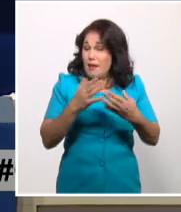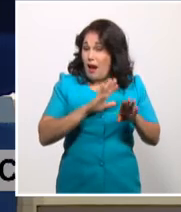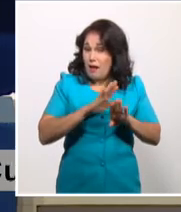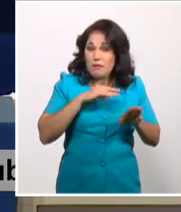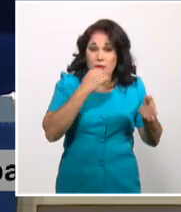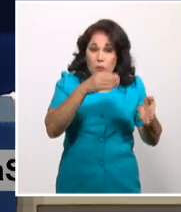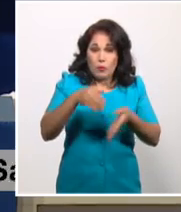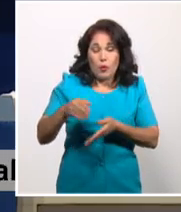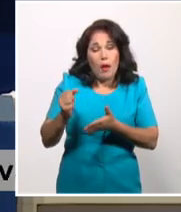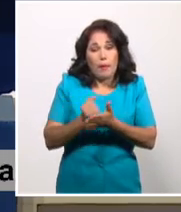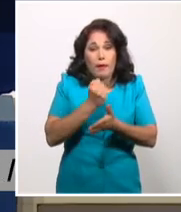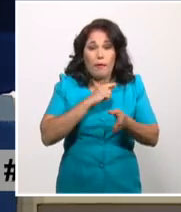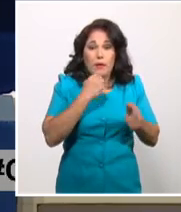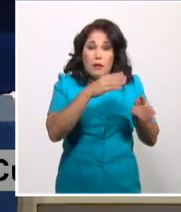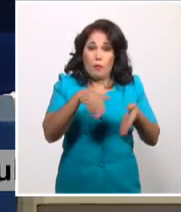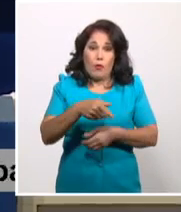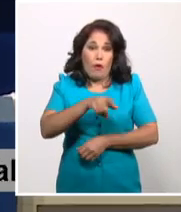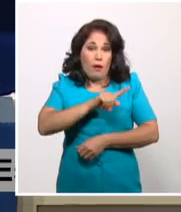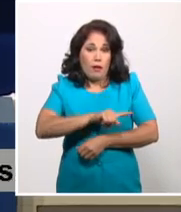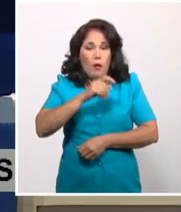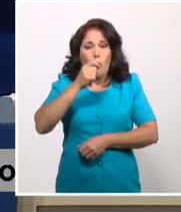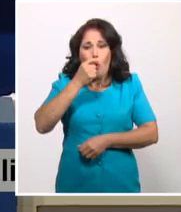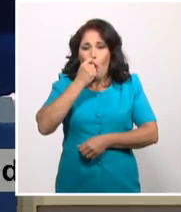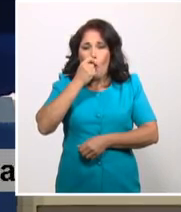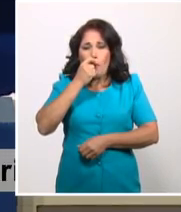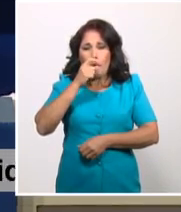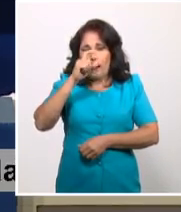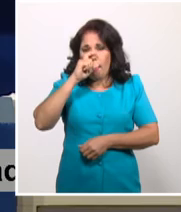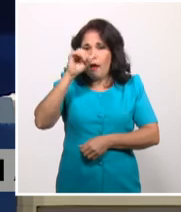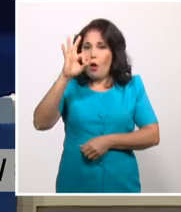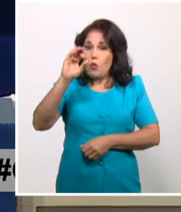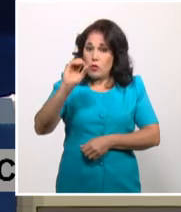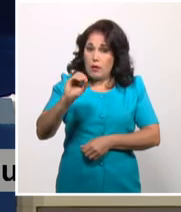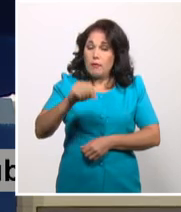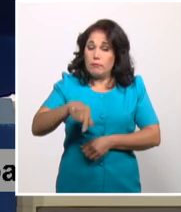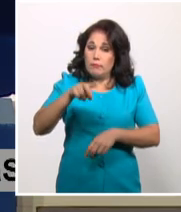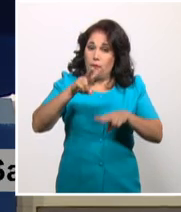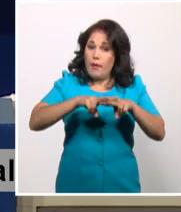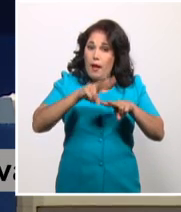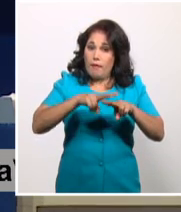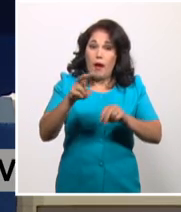que lamentablemente falleció es un cubano de 80 años de edad, de aquí de La Habana,